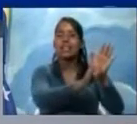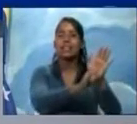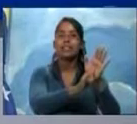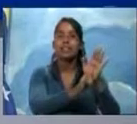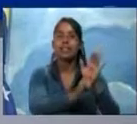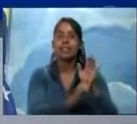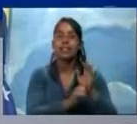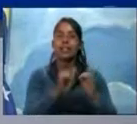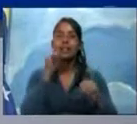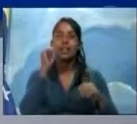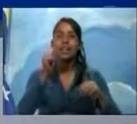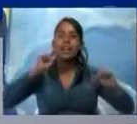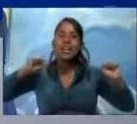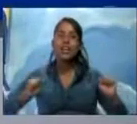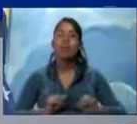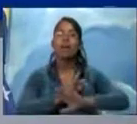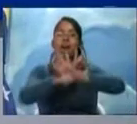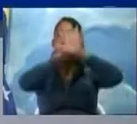Y hace señales.